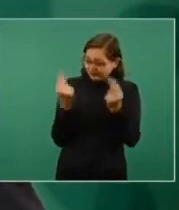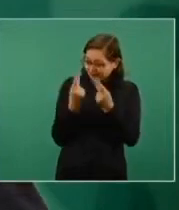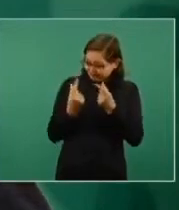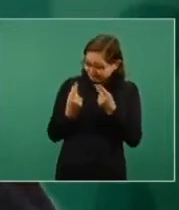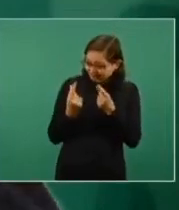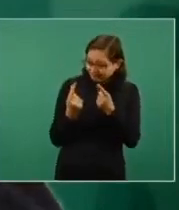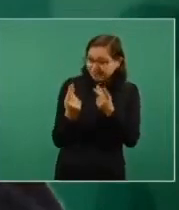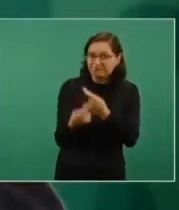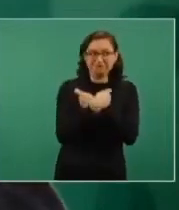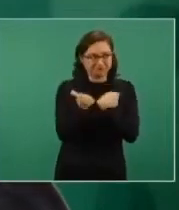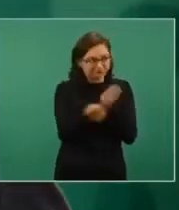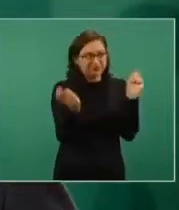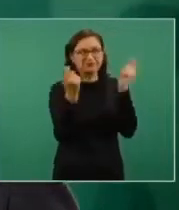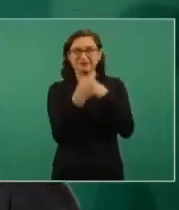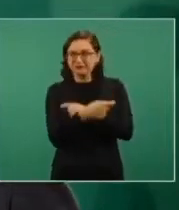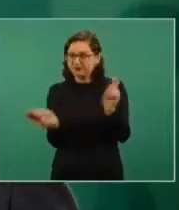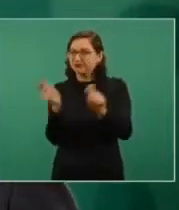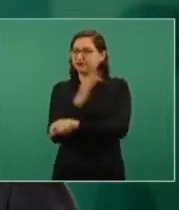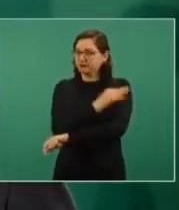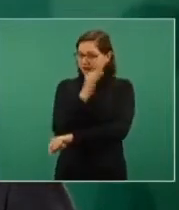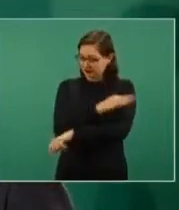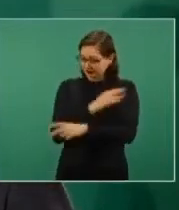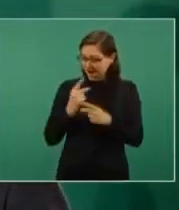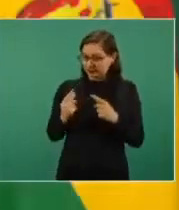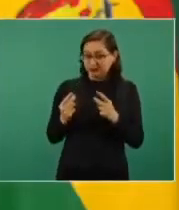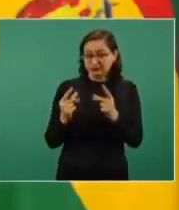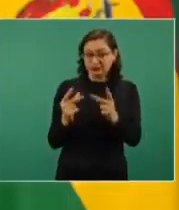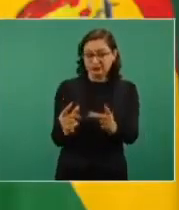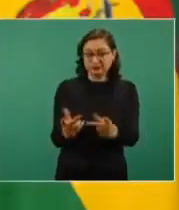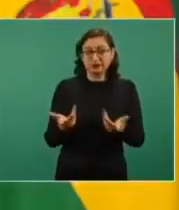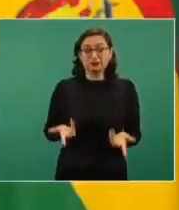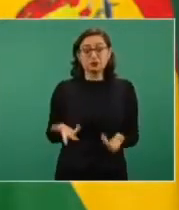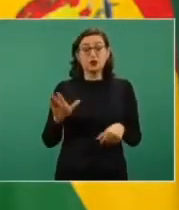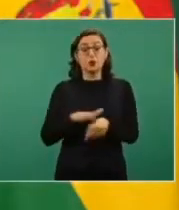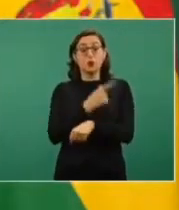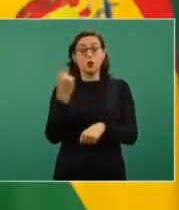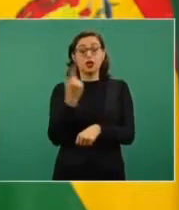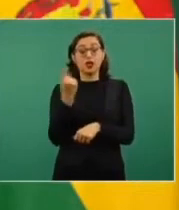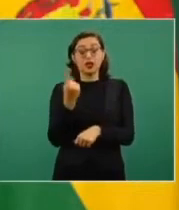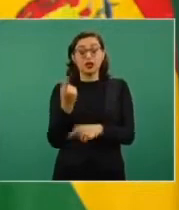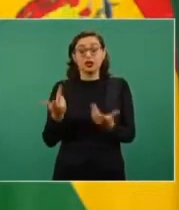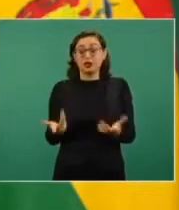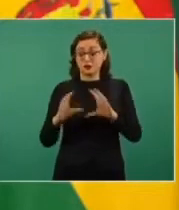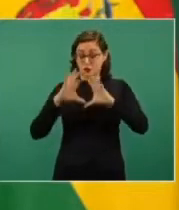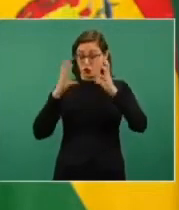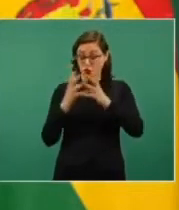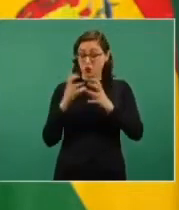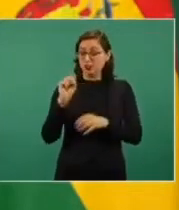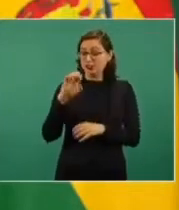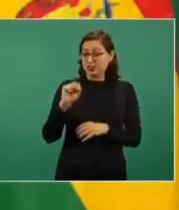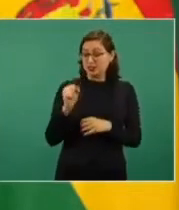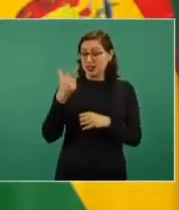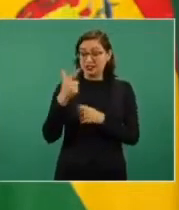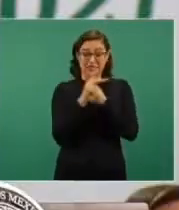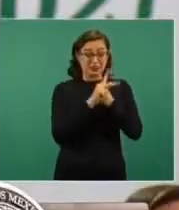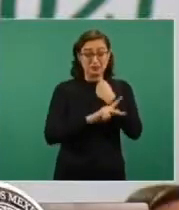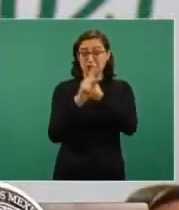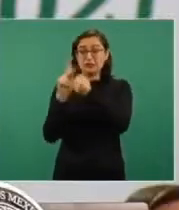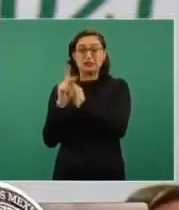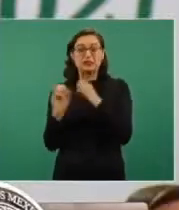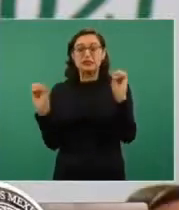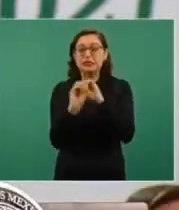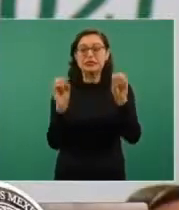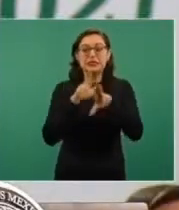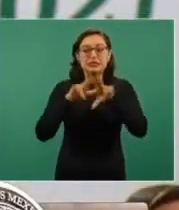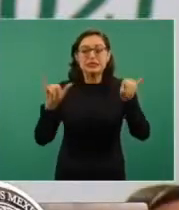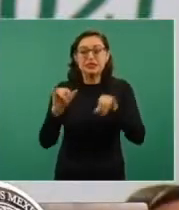Ha señalado el señor presidente aquí que hay 67 países del mundo que no tienen una sola vacuna. Hay 10 países del mundo